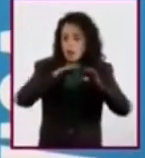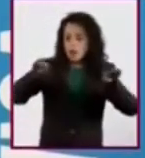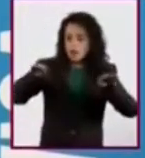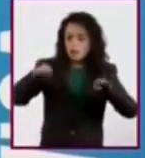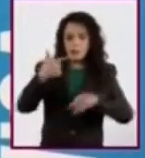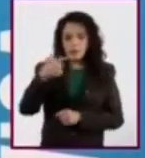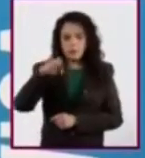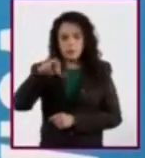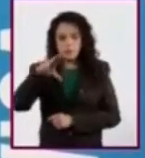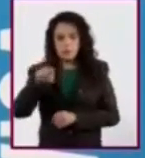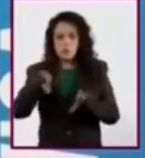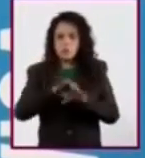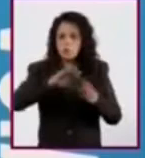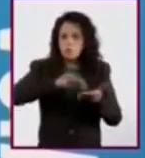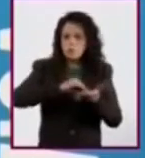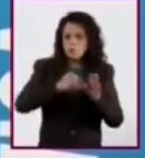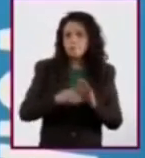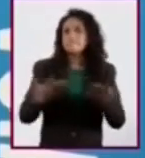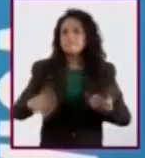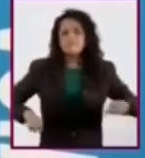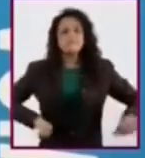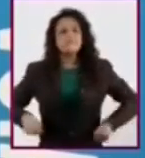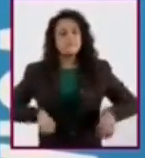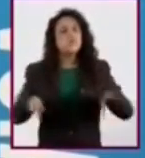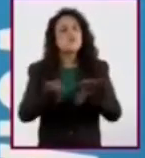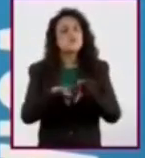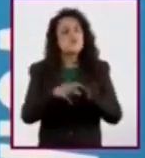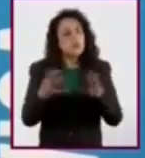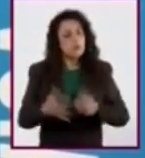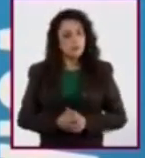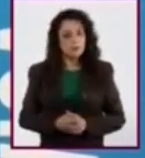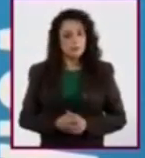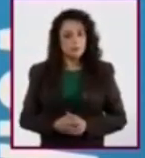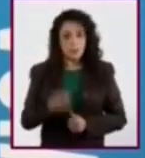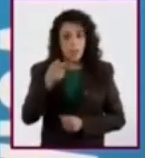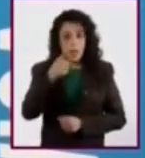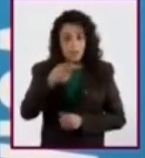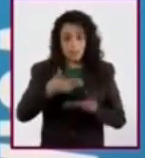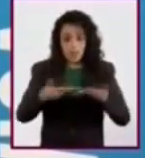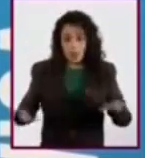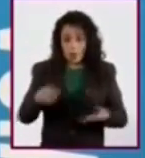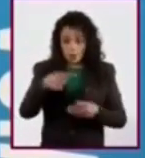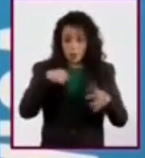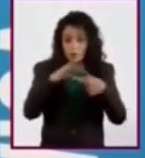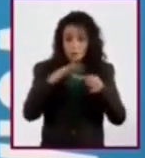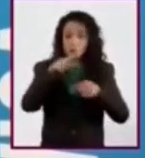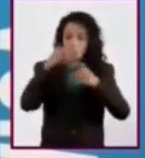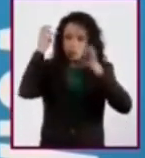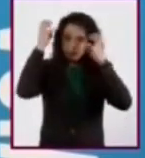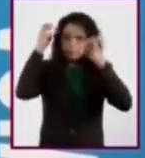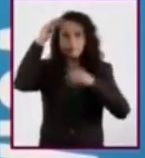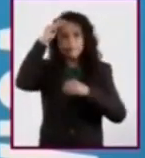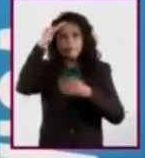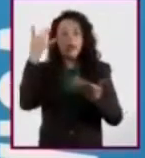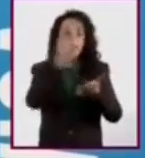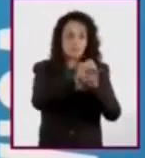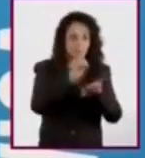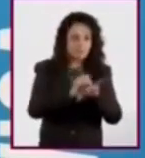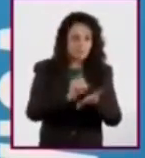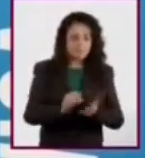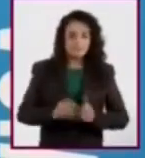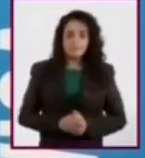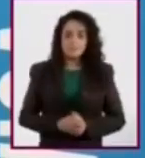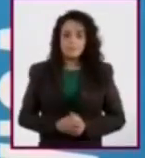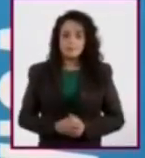acciones o estrategias? Reflexionen a partir de lo que hemos comentado hasta el momento. Y para darles más ideas